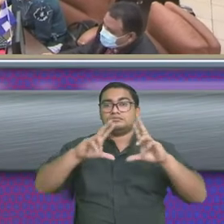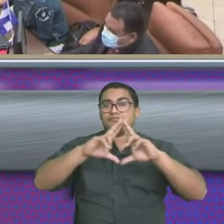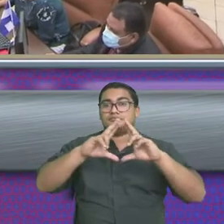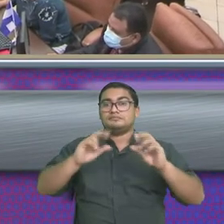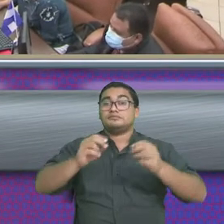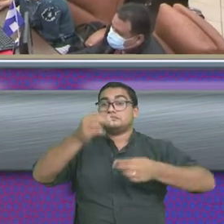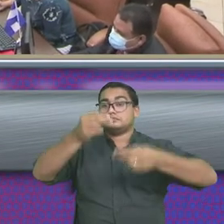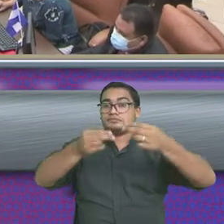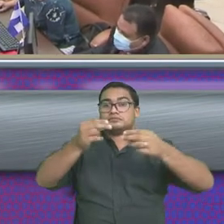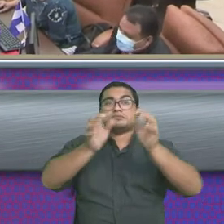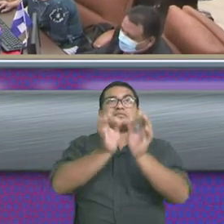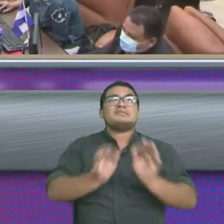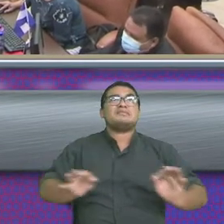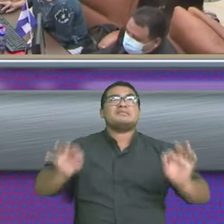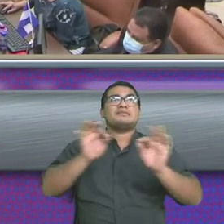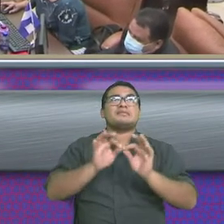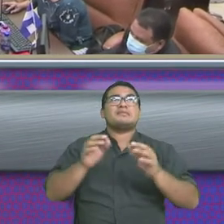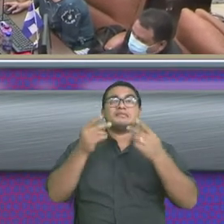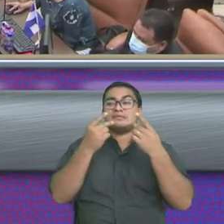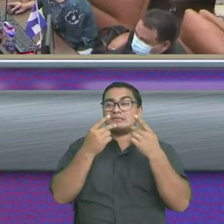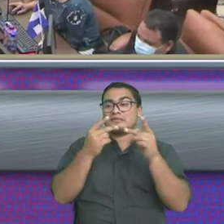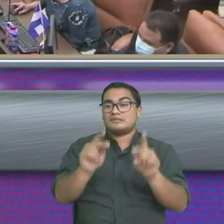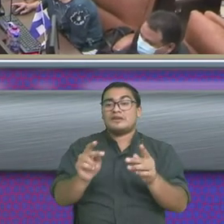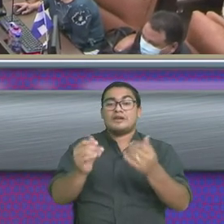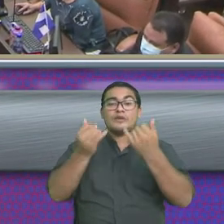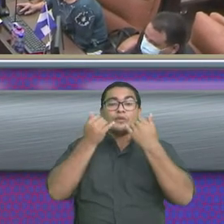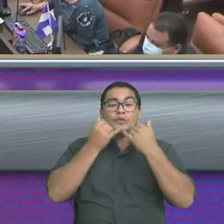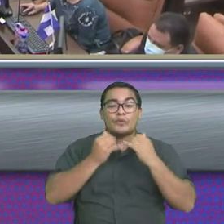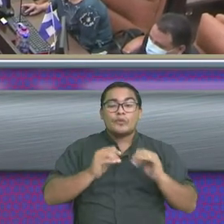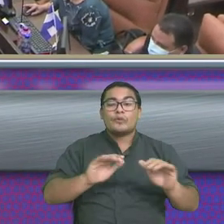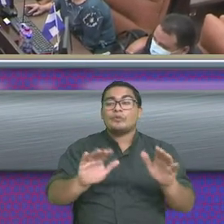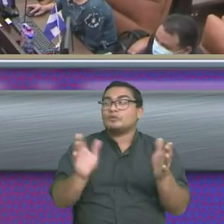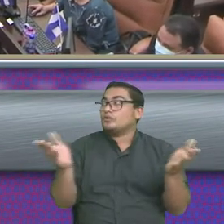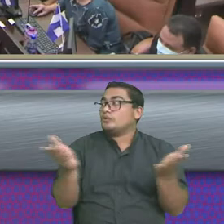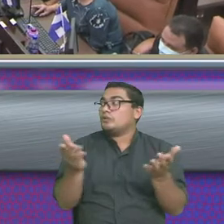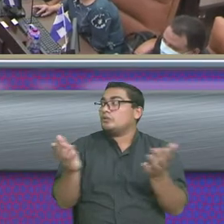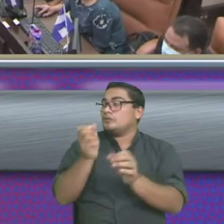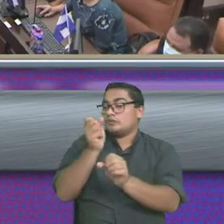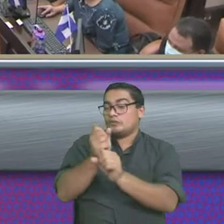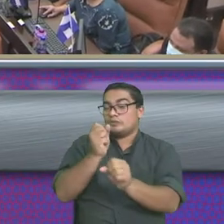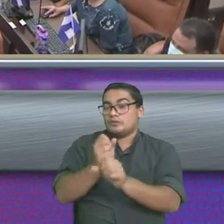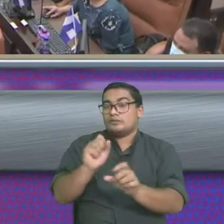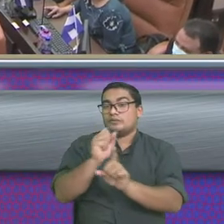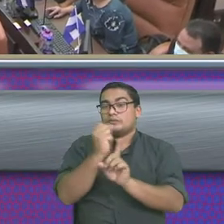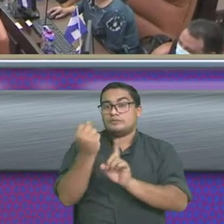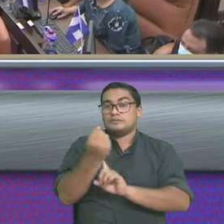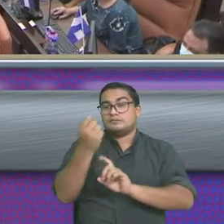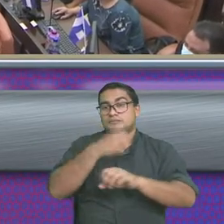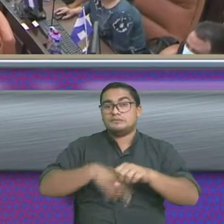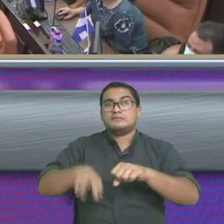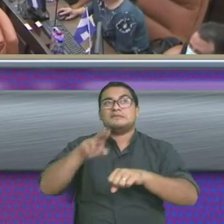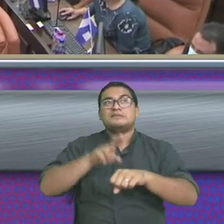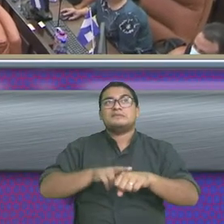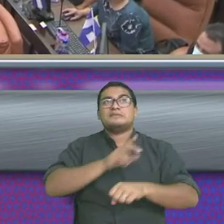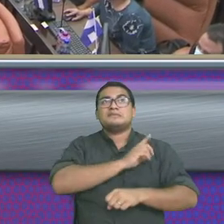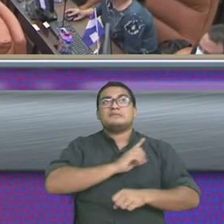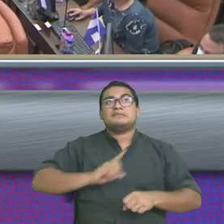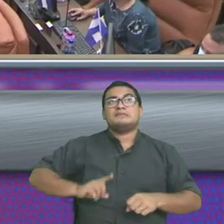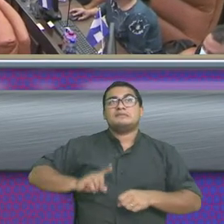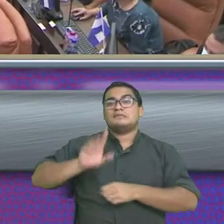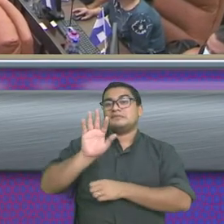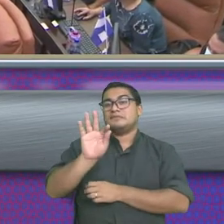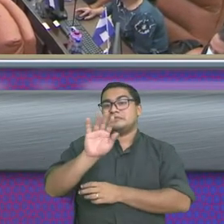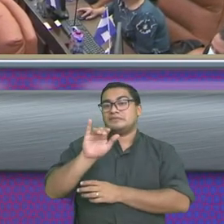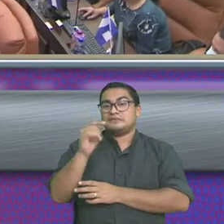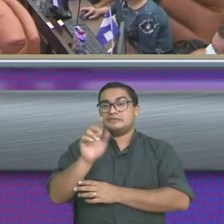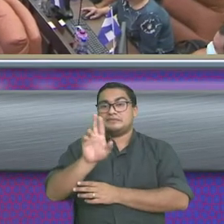importantes, pero también una explicación bastante aplomada que nos ayuda a entender las dimensiones del trabajo de nuestra Asamblea Nacional. Dentro de esa dinámica, diputado Figueroa, entender el